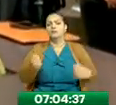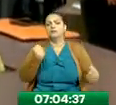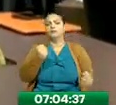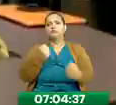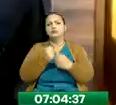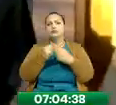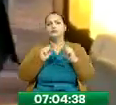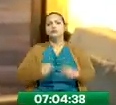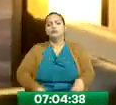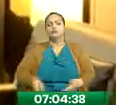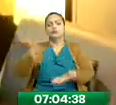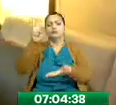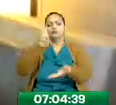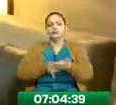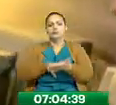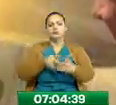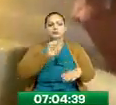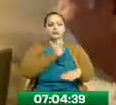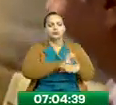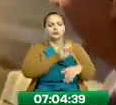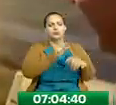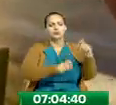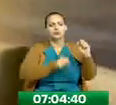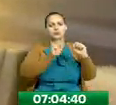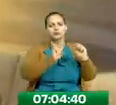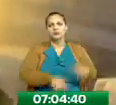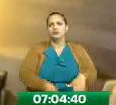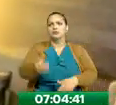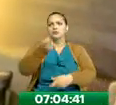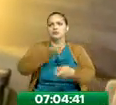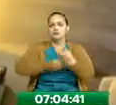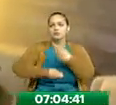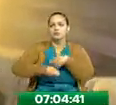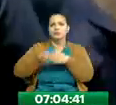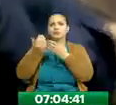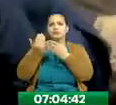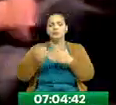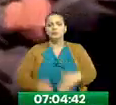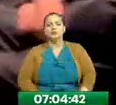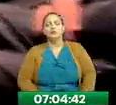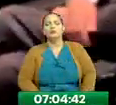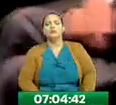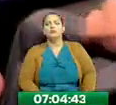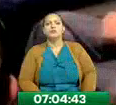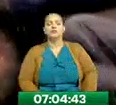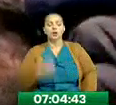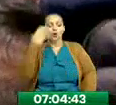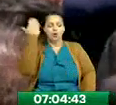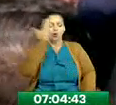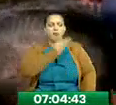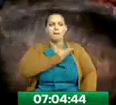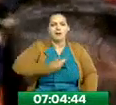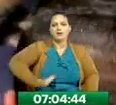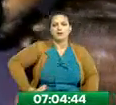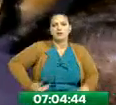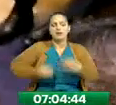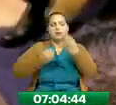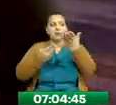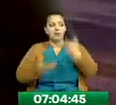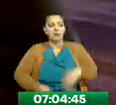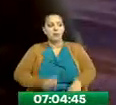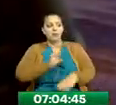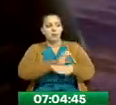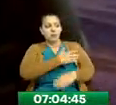los ecuatorianos. Mientras el gobernante colombiano Iván Duque resaltó que la presencia de Ecuador permite seguir fortaleciendo